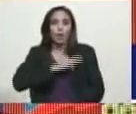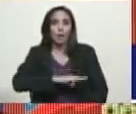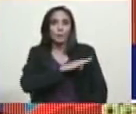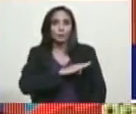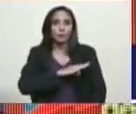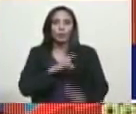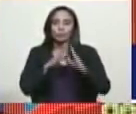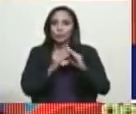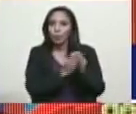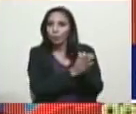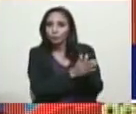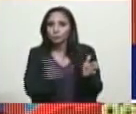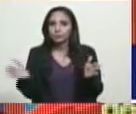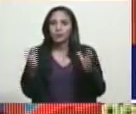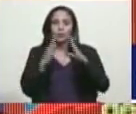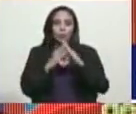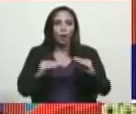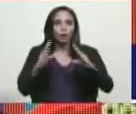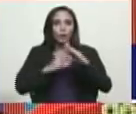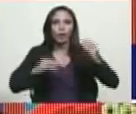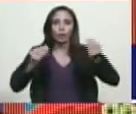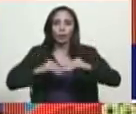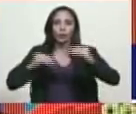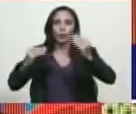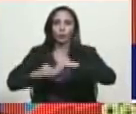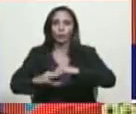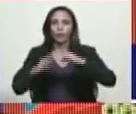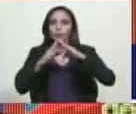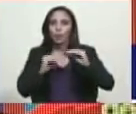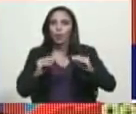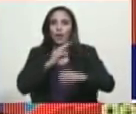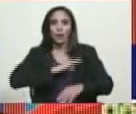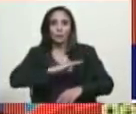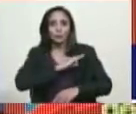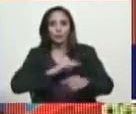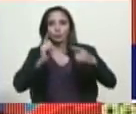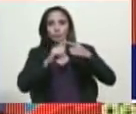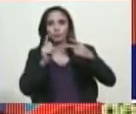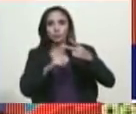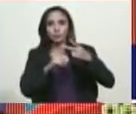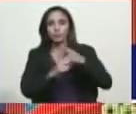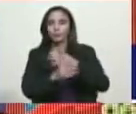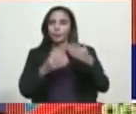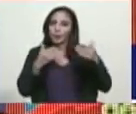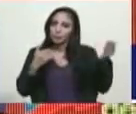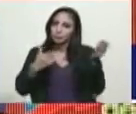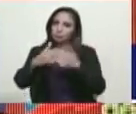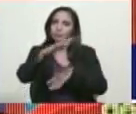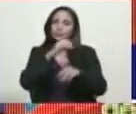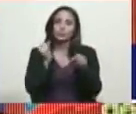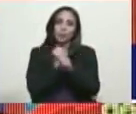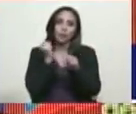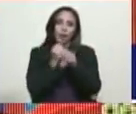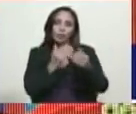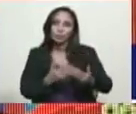Rivas, así como hay una articulación con la misión Robinson, para continuar sus